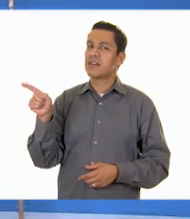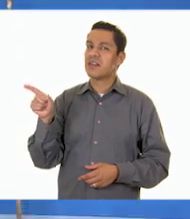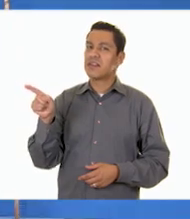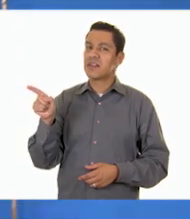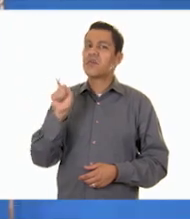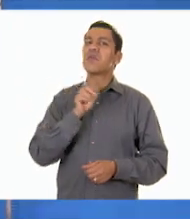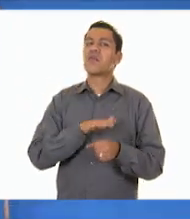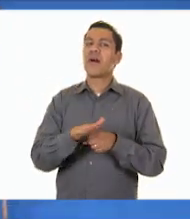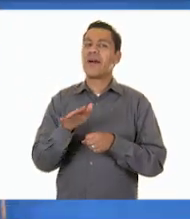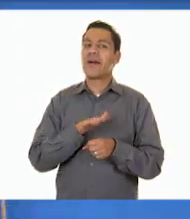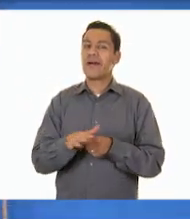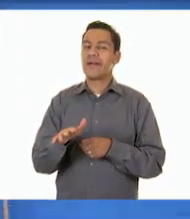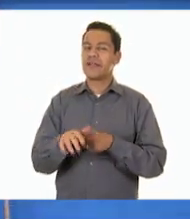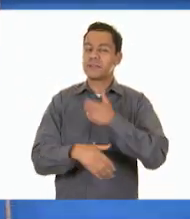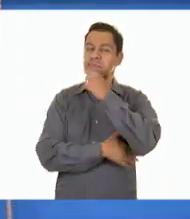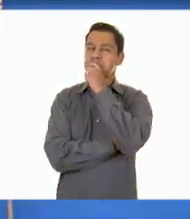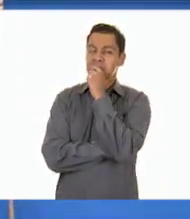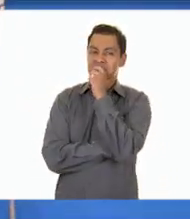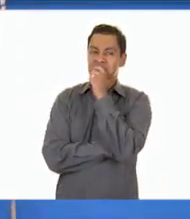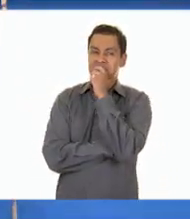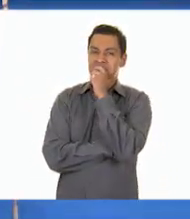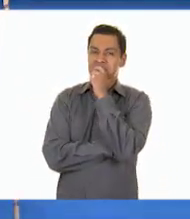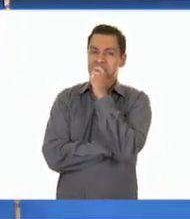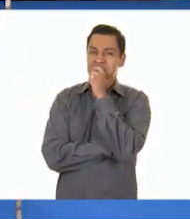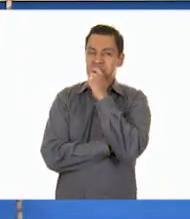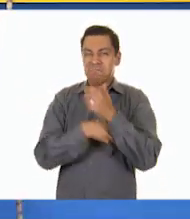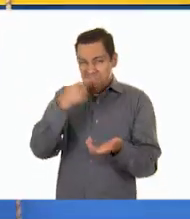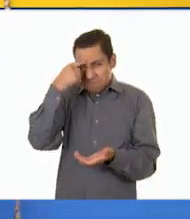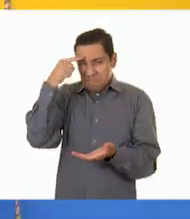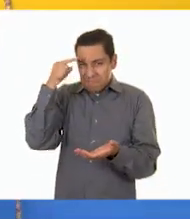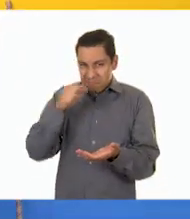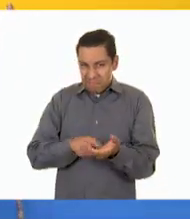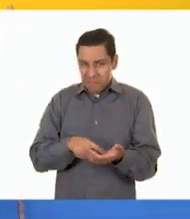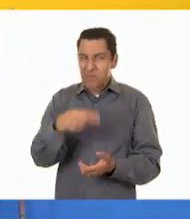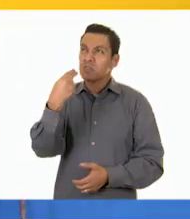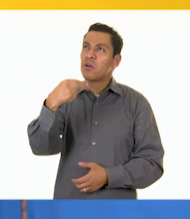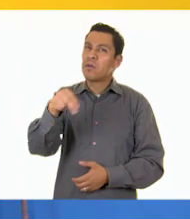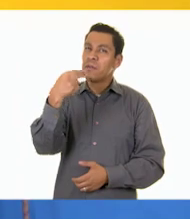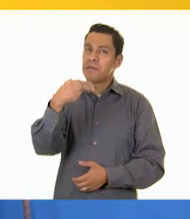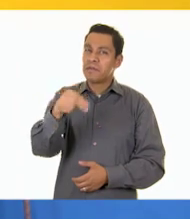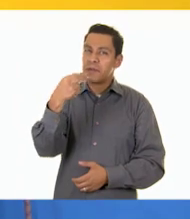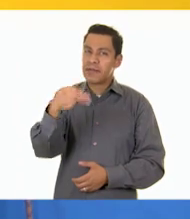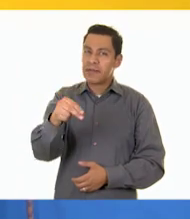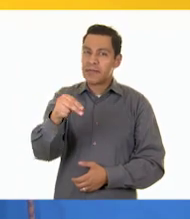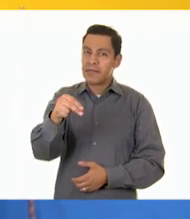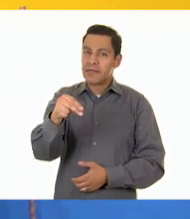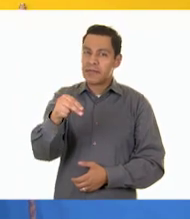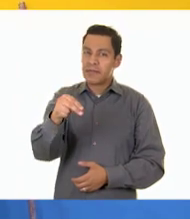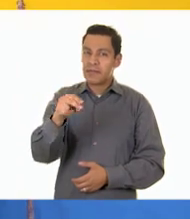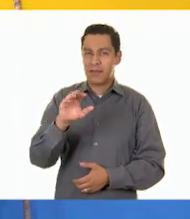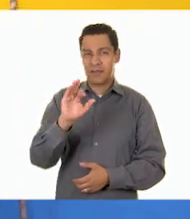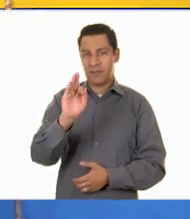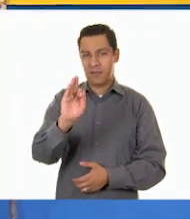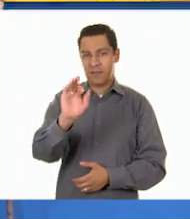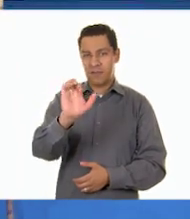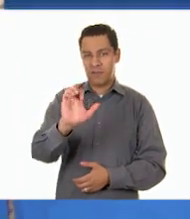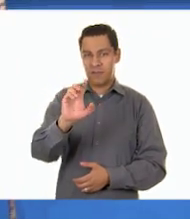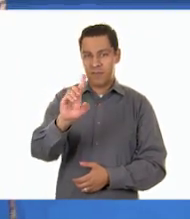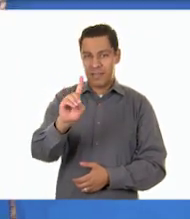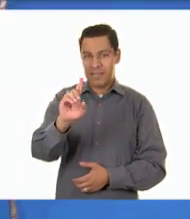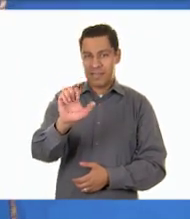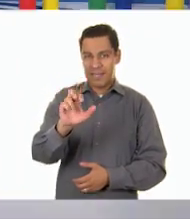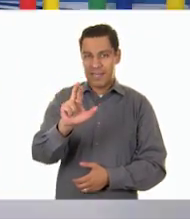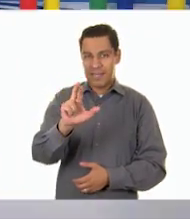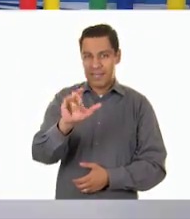como le pondrás creo que lo voy a poner federico federico